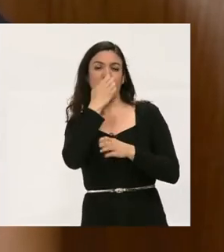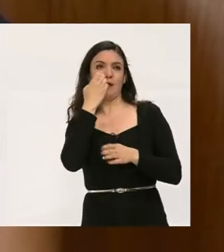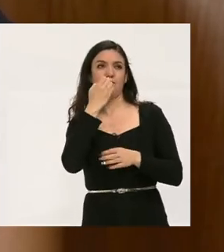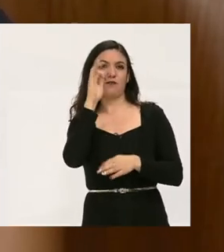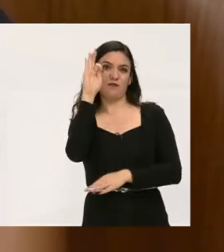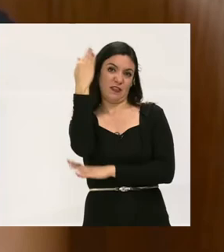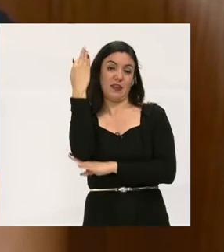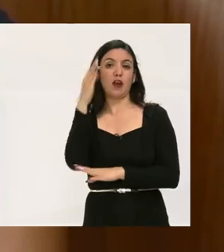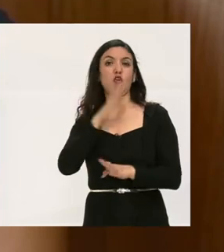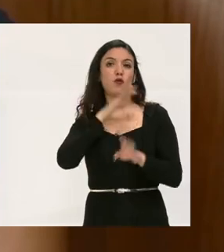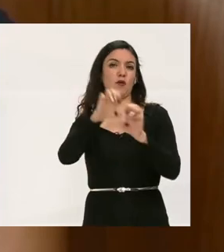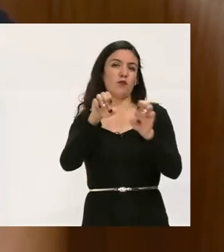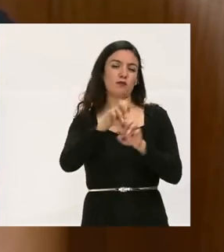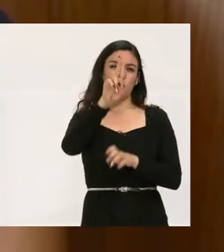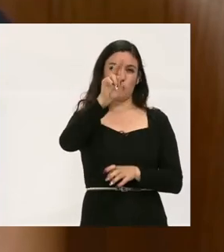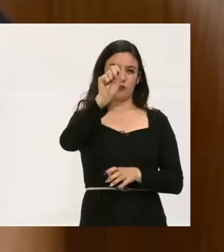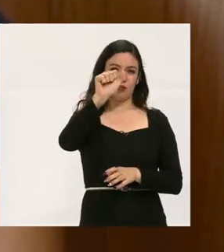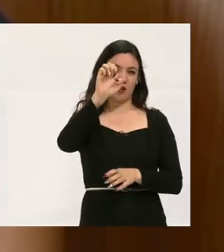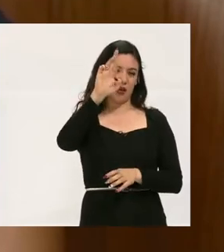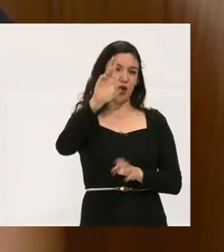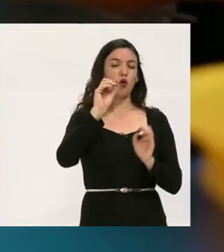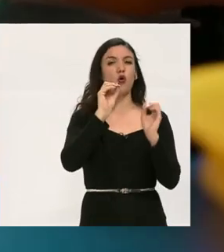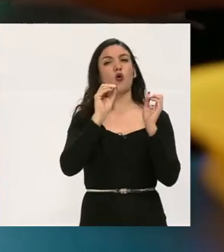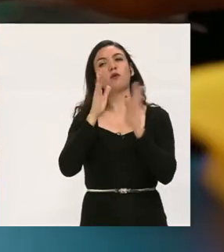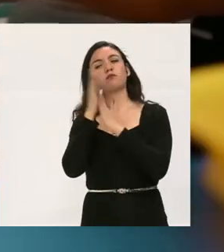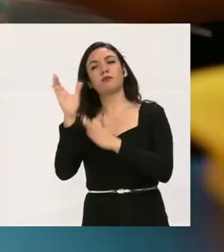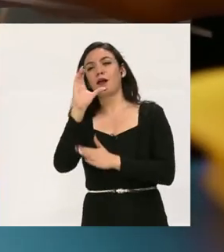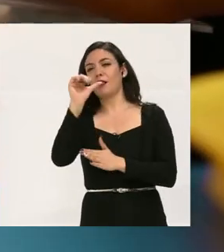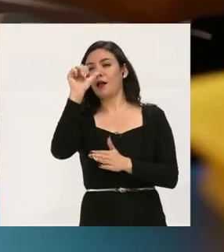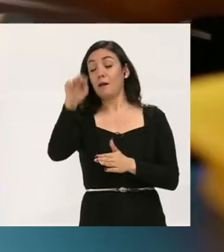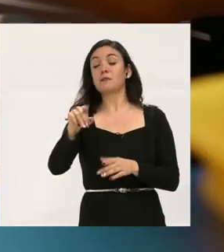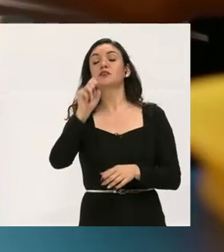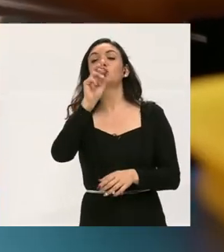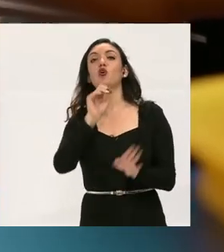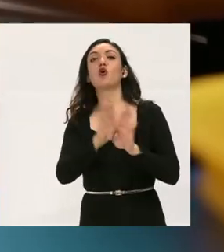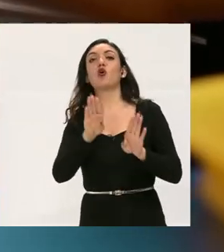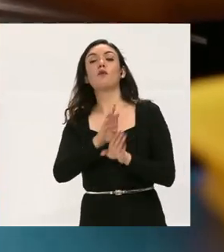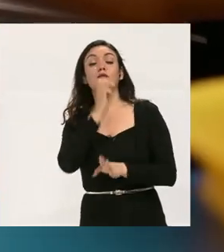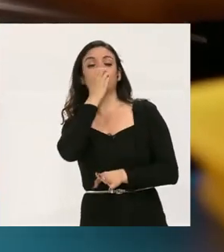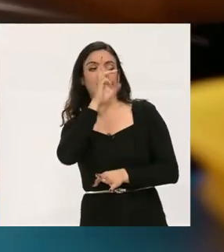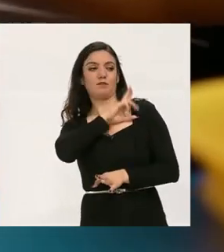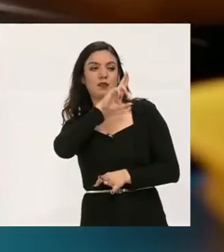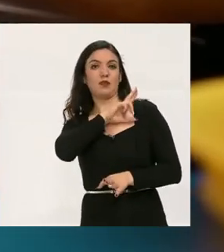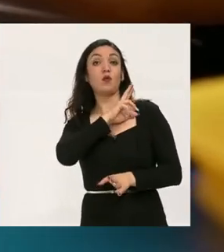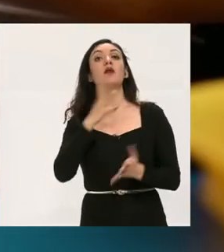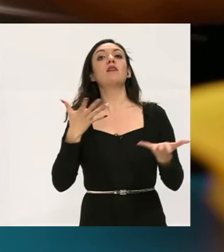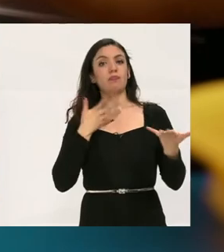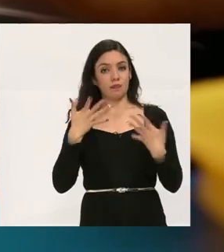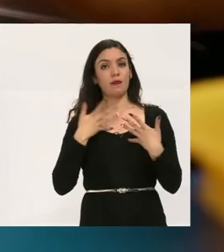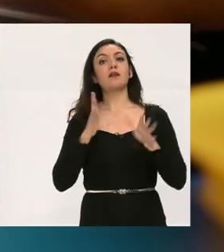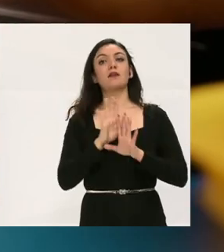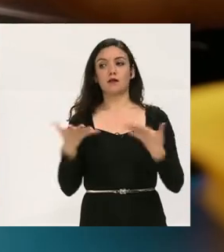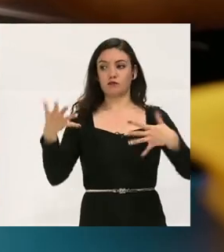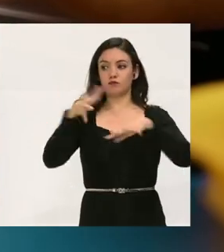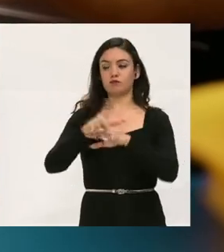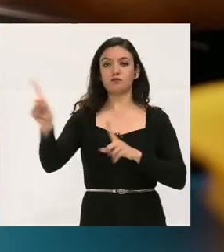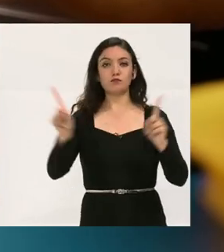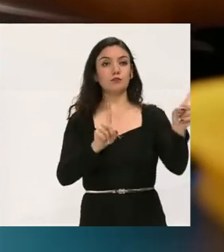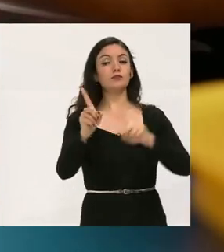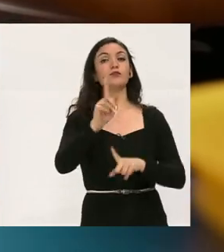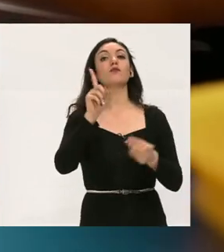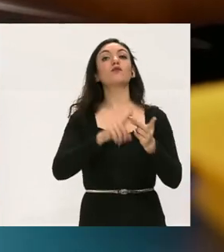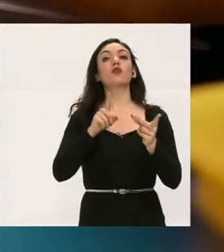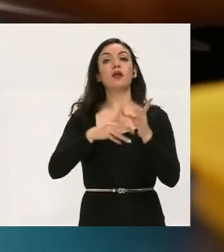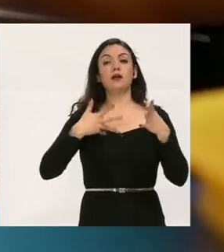federales que es donde están equipos de usaer o lo que es el campo sino en escuelas particulares ya son